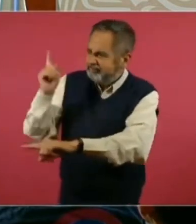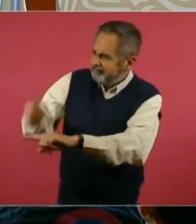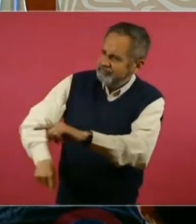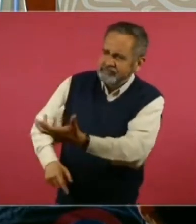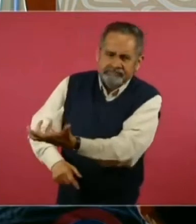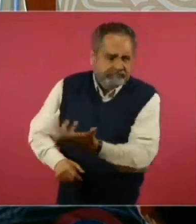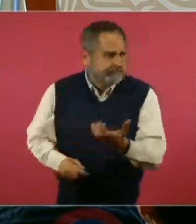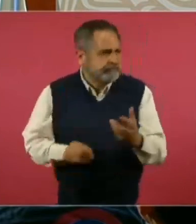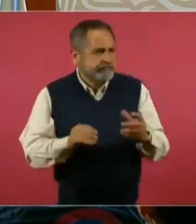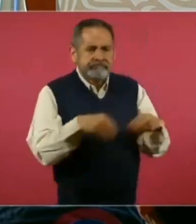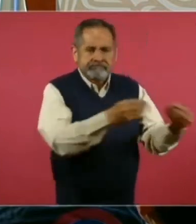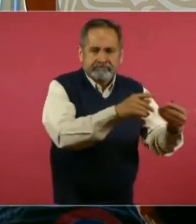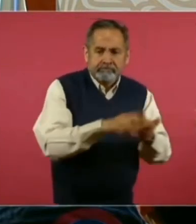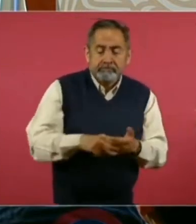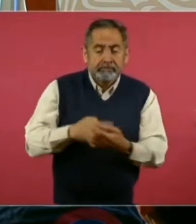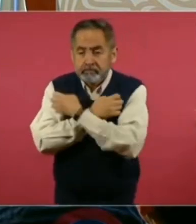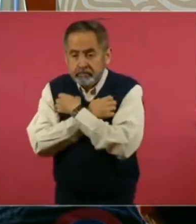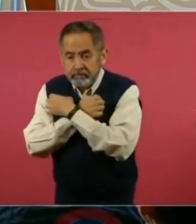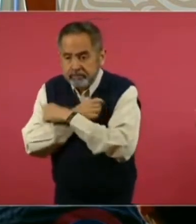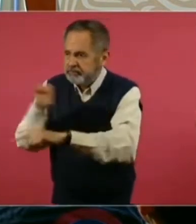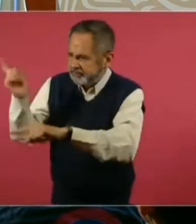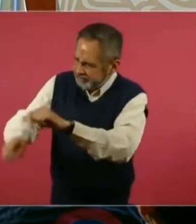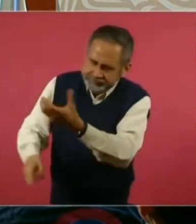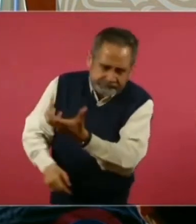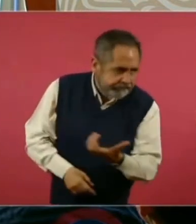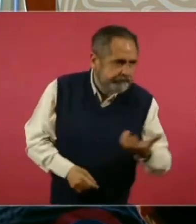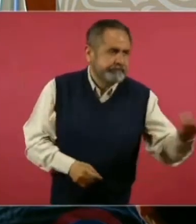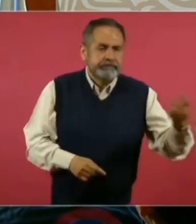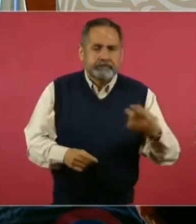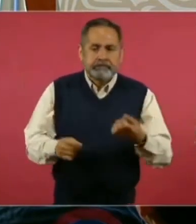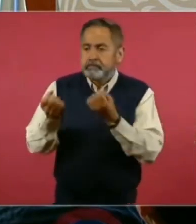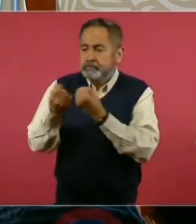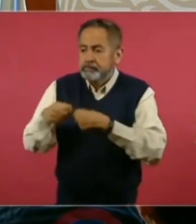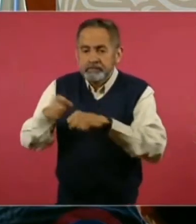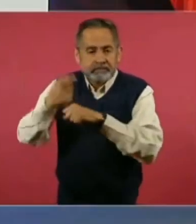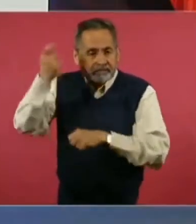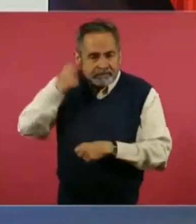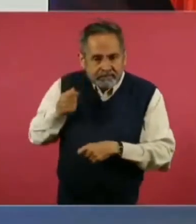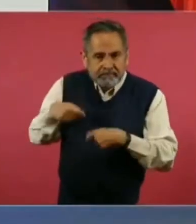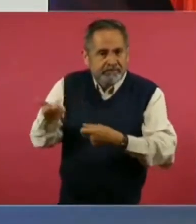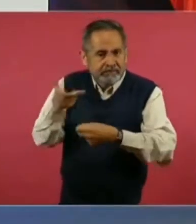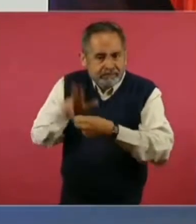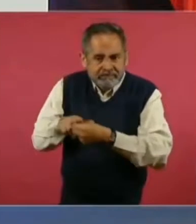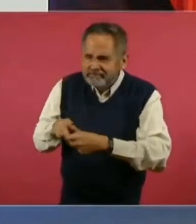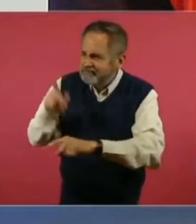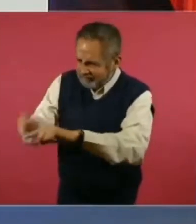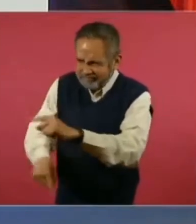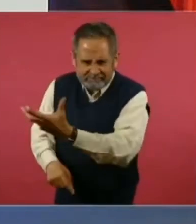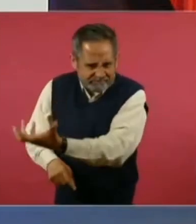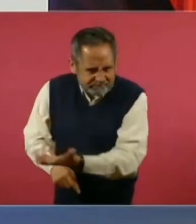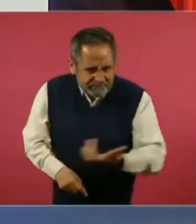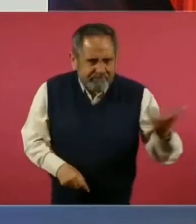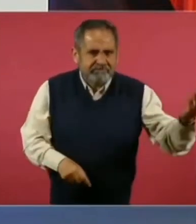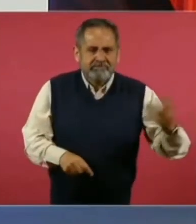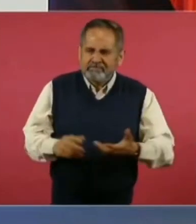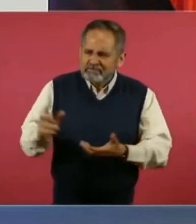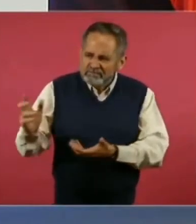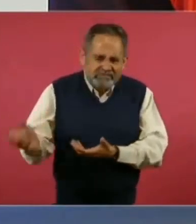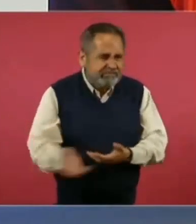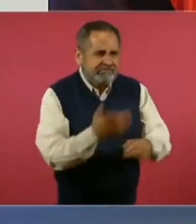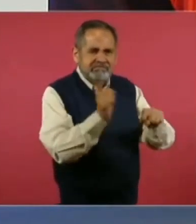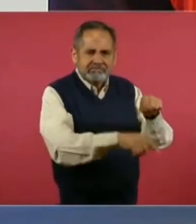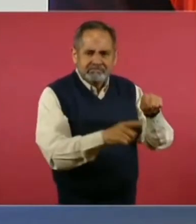la privatización de la educación, de la seguridad social y de las comunicaciones, así como